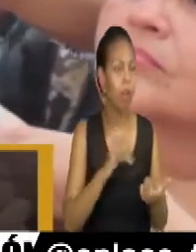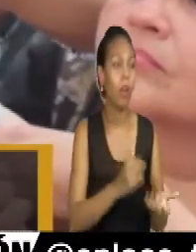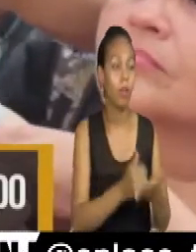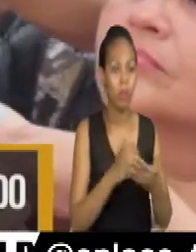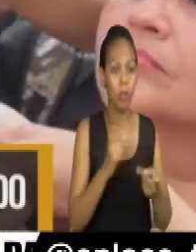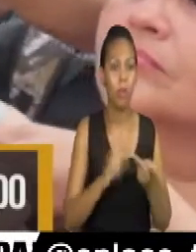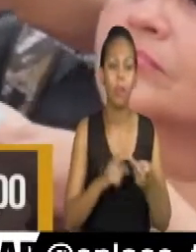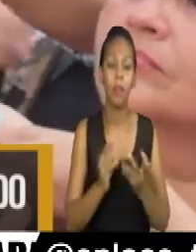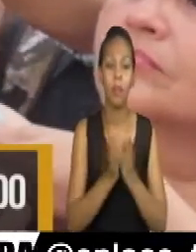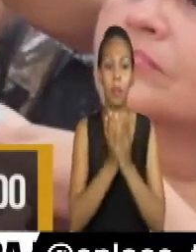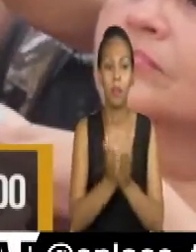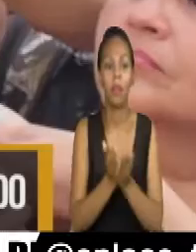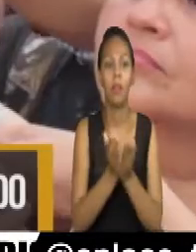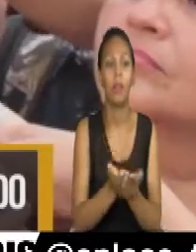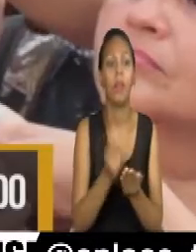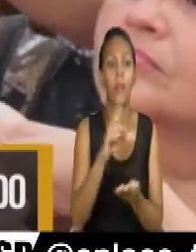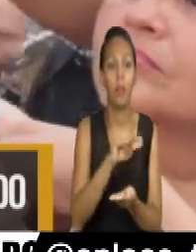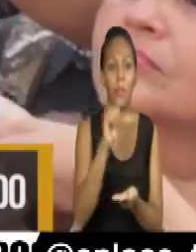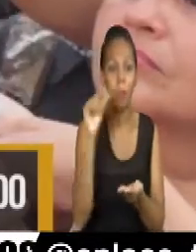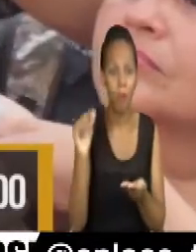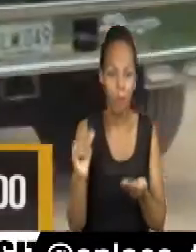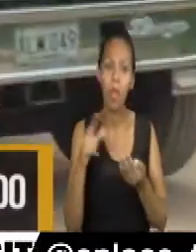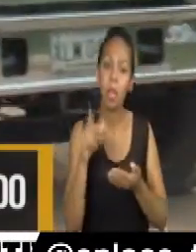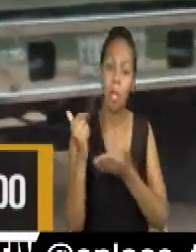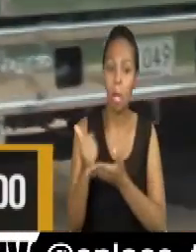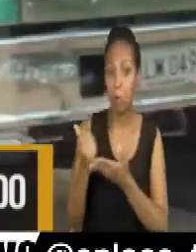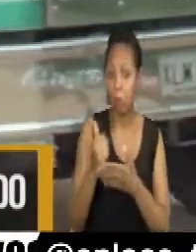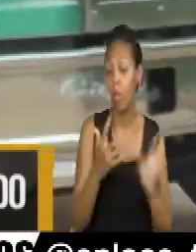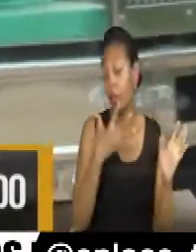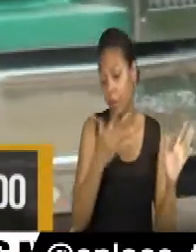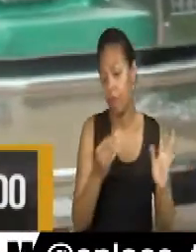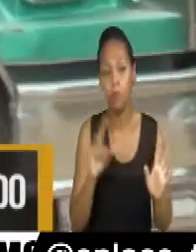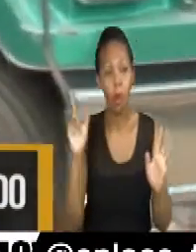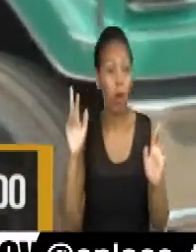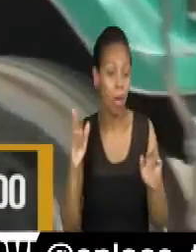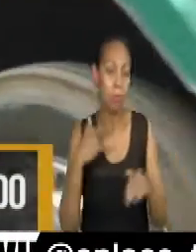reconocer, y eso nos permite salir adelante. Nosotros somos enemigos